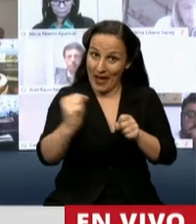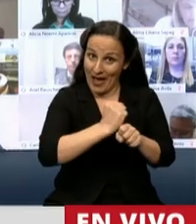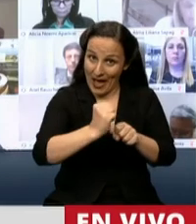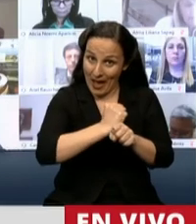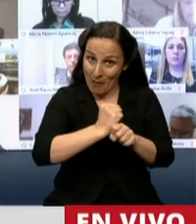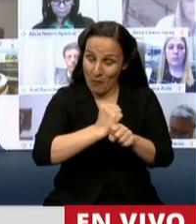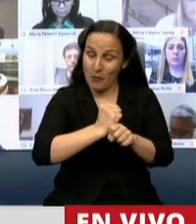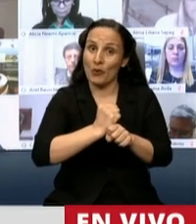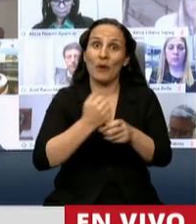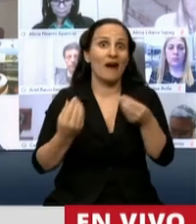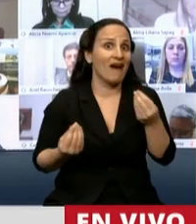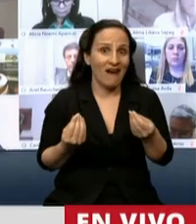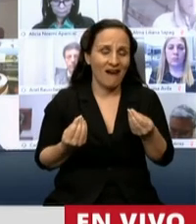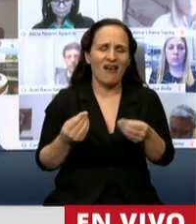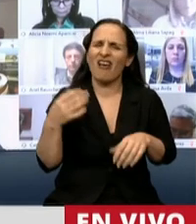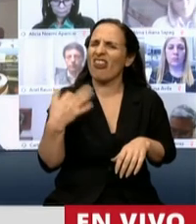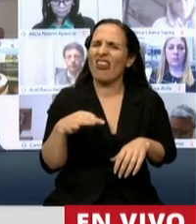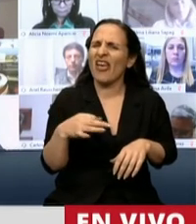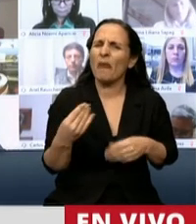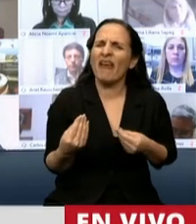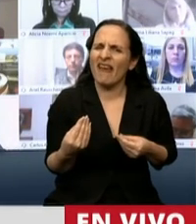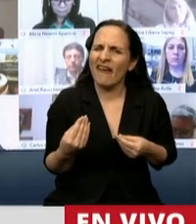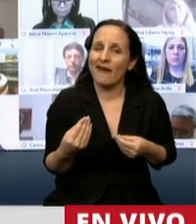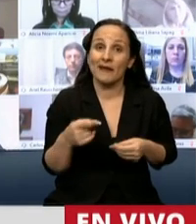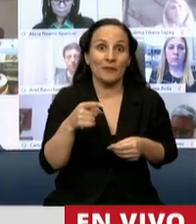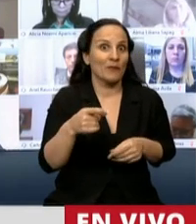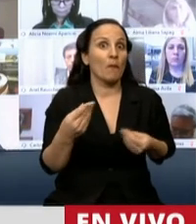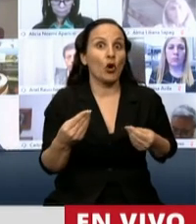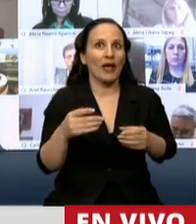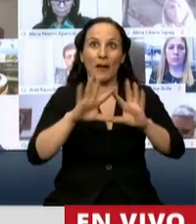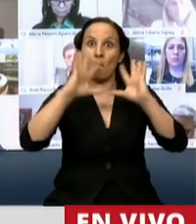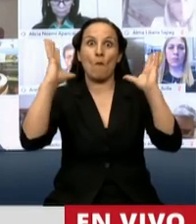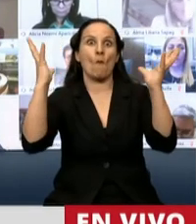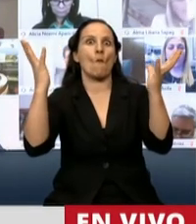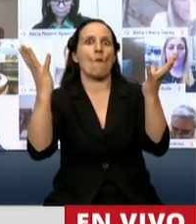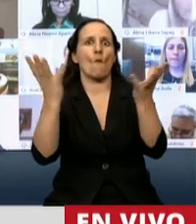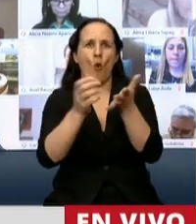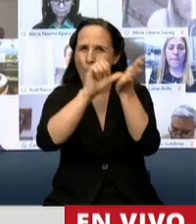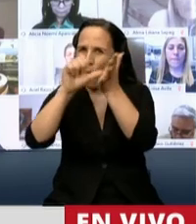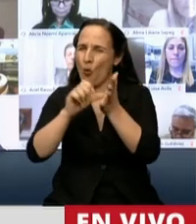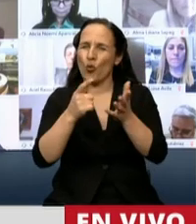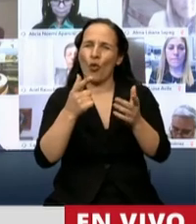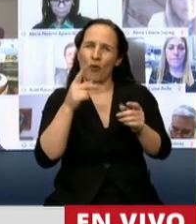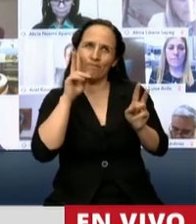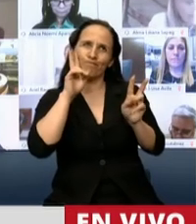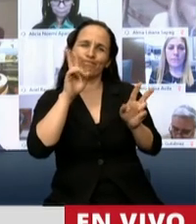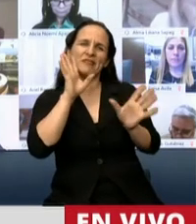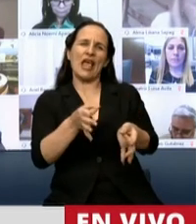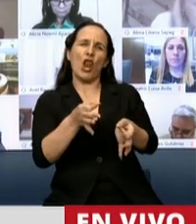aprobando lo tenemos que hacer porque si hay algo que no está demostrando el mundo es